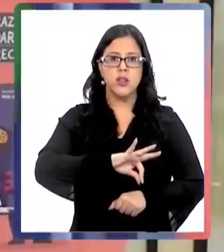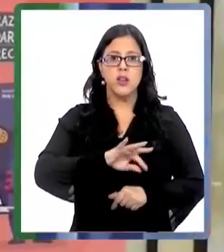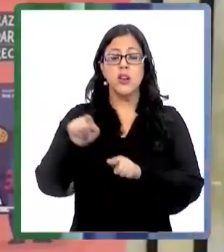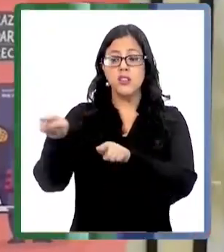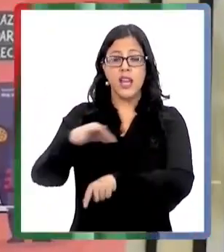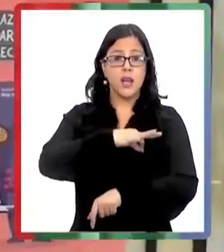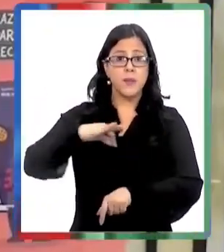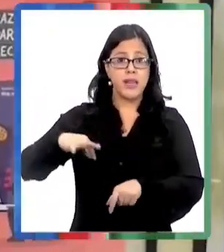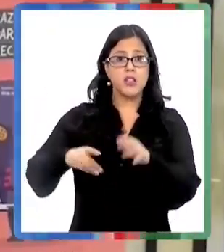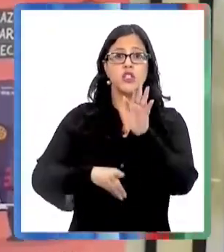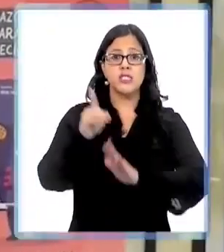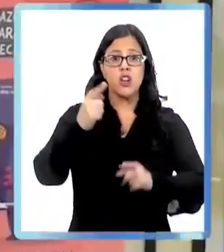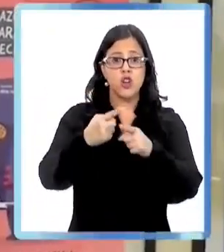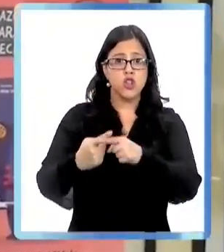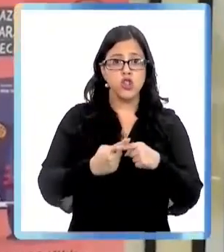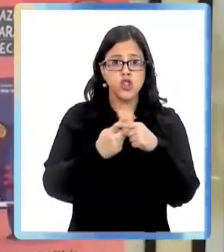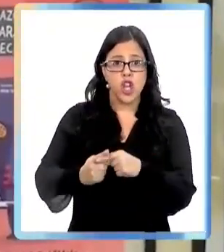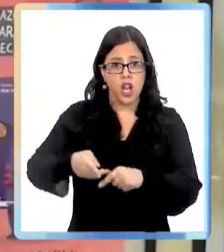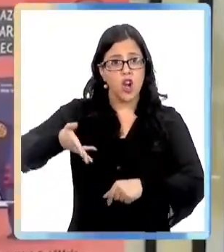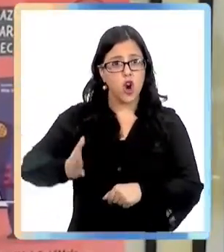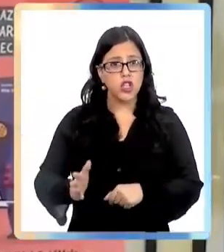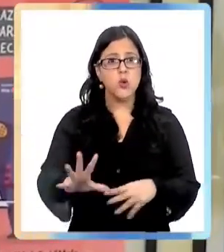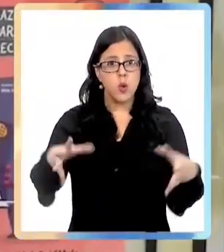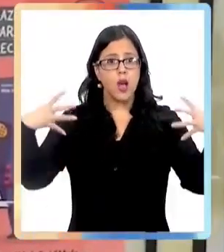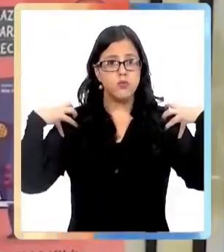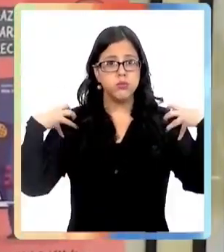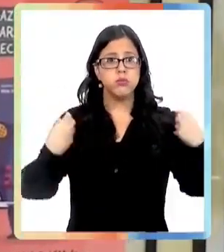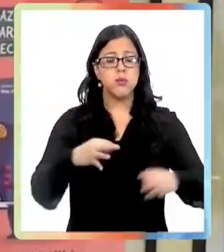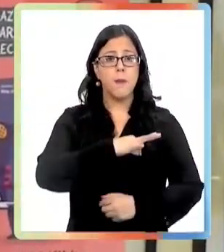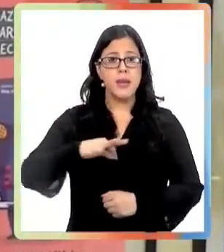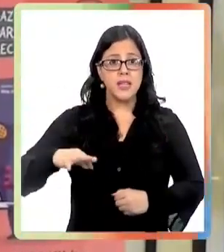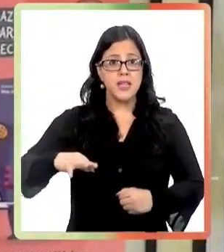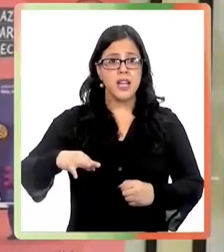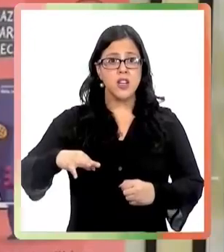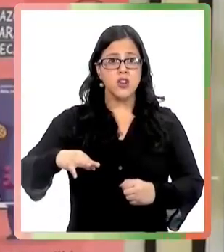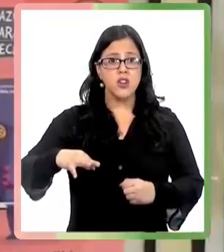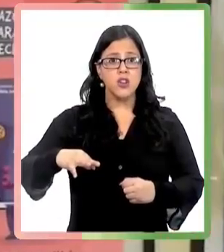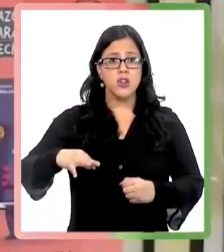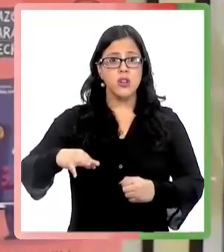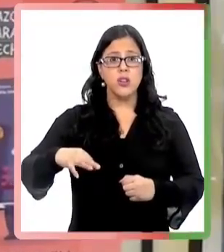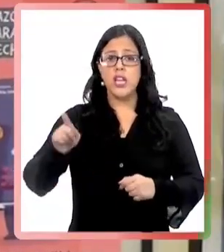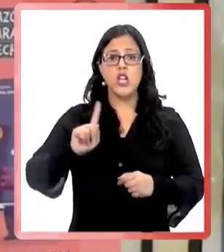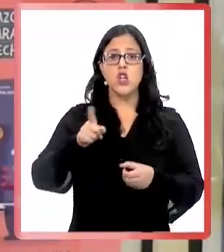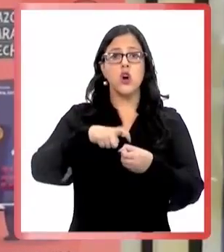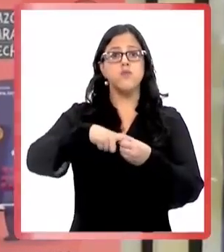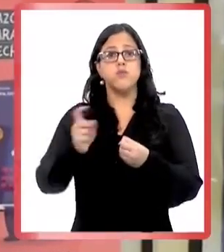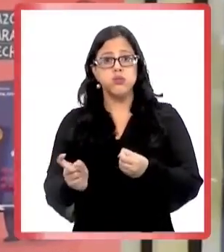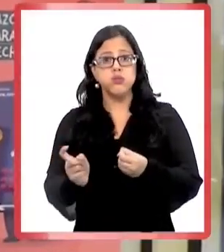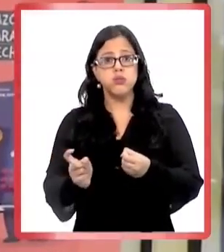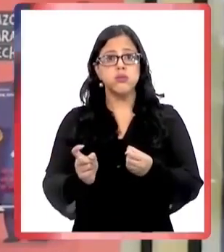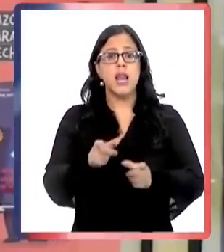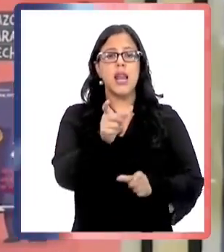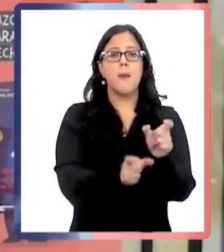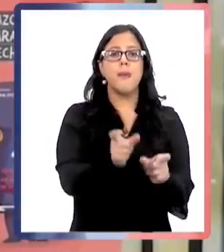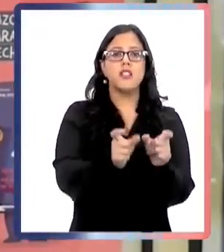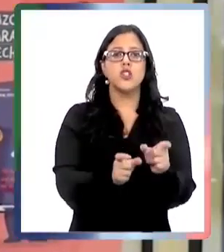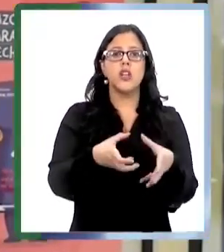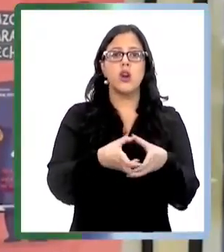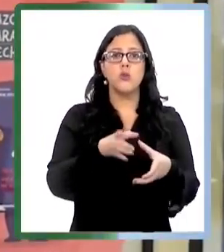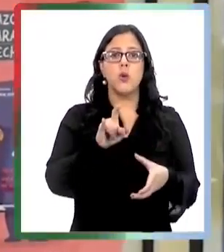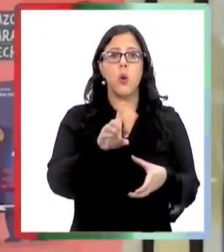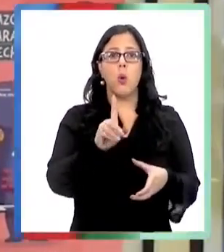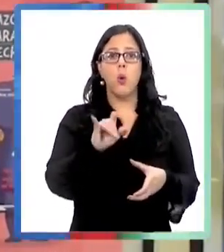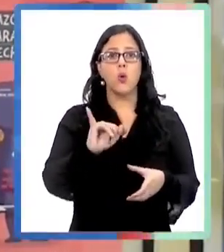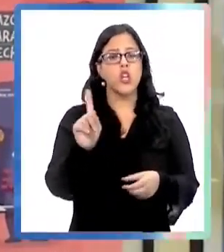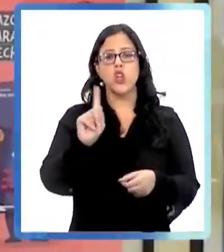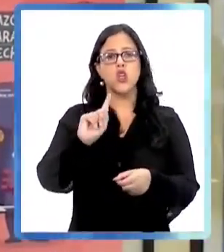pensiones. Mientras el ministro Jackson siga en la cartera de Desarrollo Social y no dé un paso al costado, los